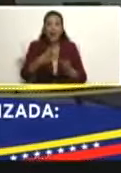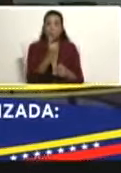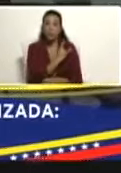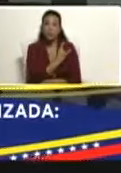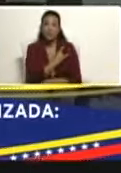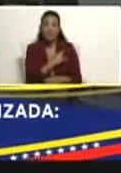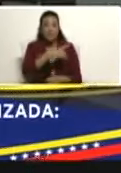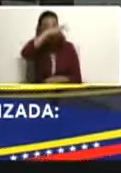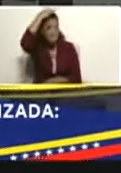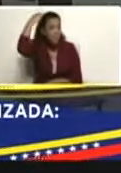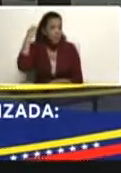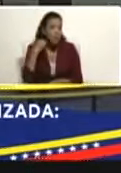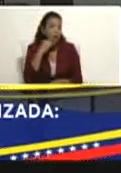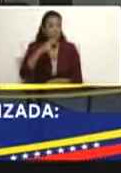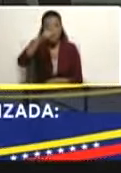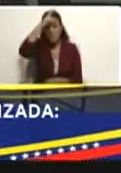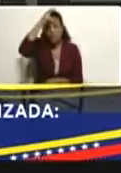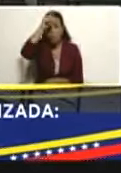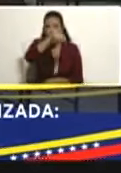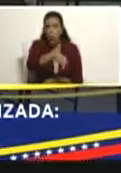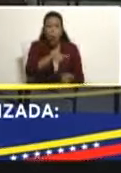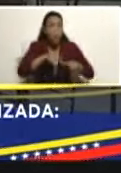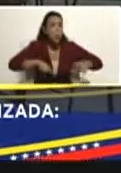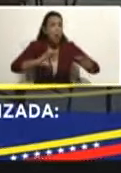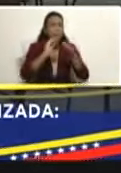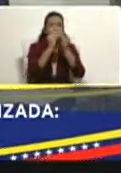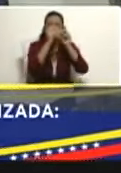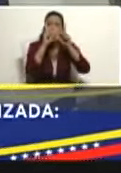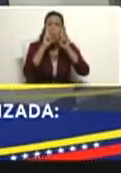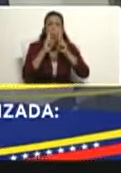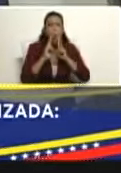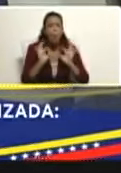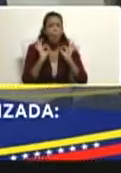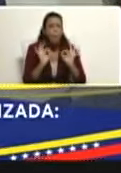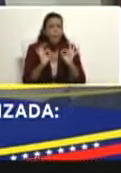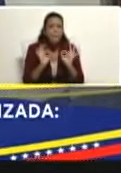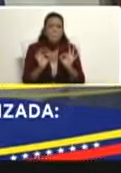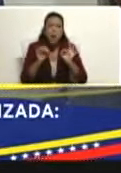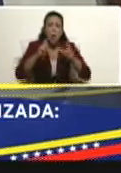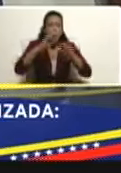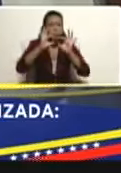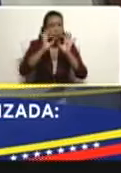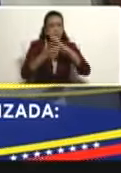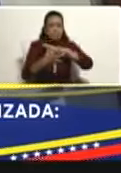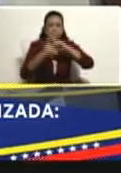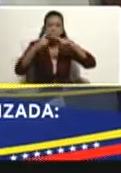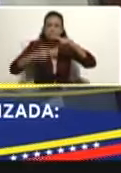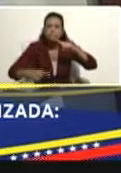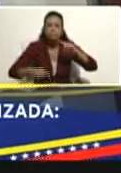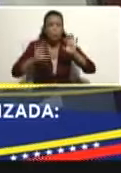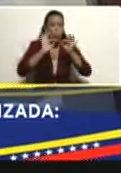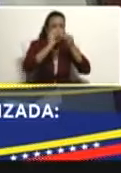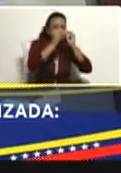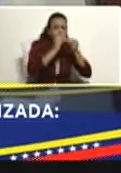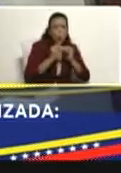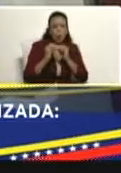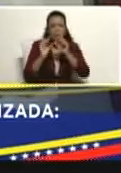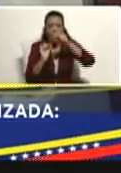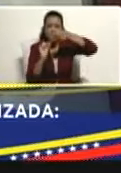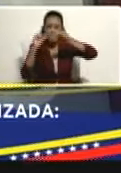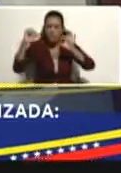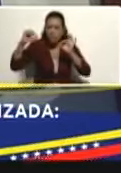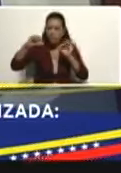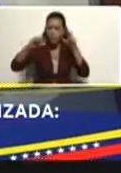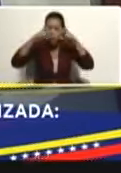Universidad Francisco de Miranda hoy tienen aulas nuevas, laboratorios de electromedicina, de electrónica, de